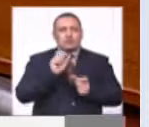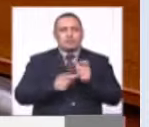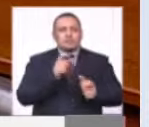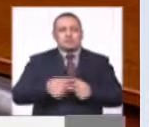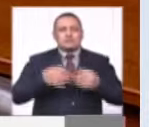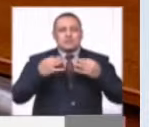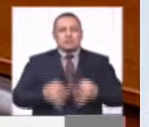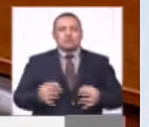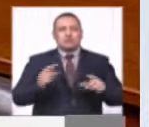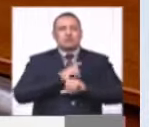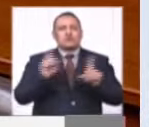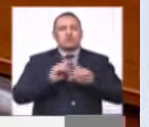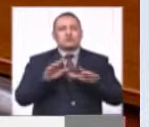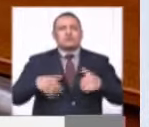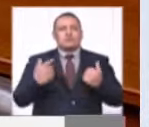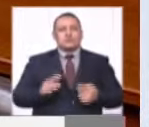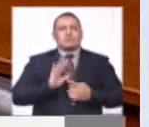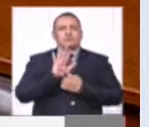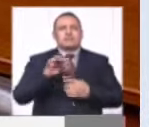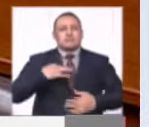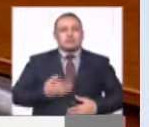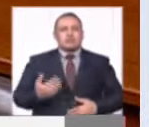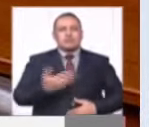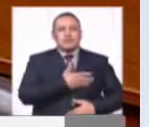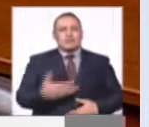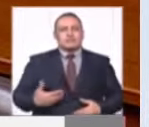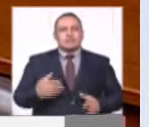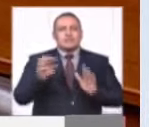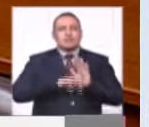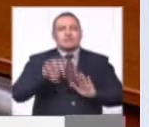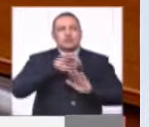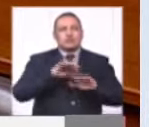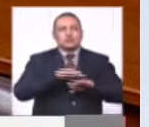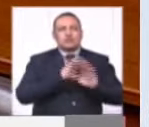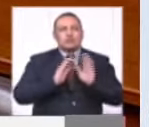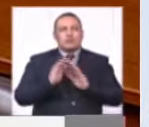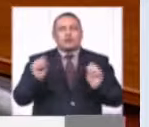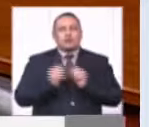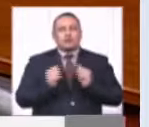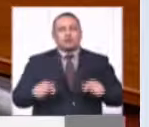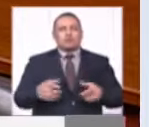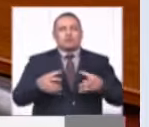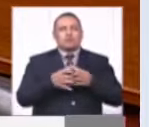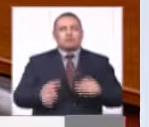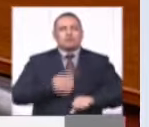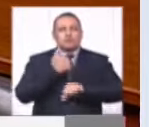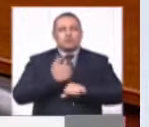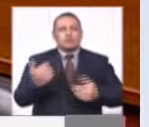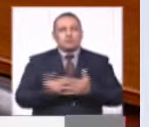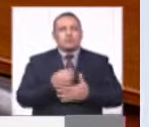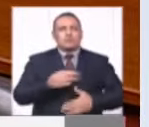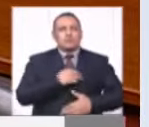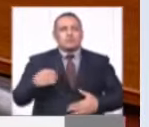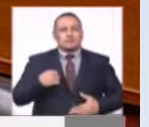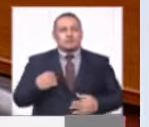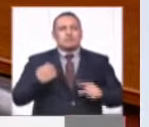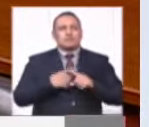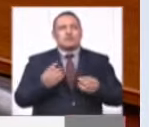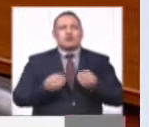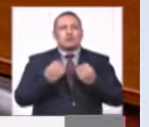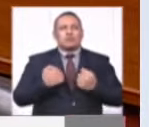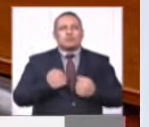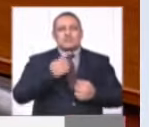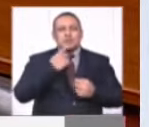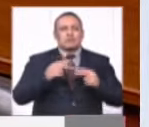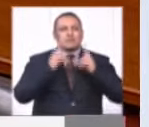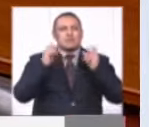acorde. No se nos han presentado, señor presidente, proyectos o planes integrales por parte de este nuevo gabinete. ¿Y cómo estamos